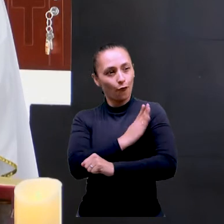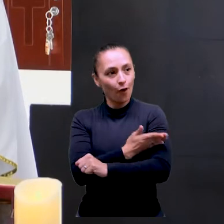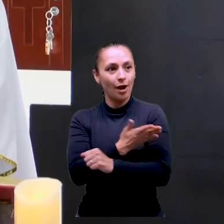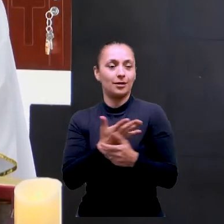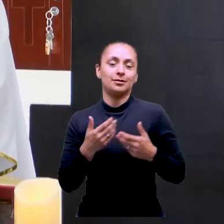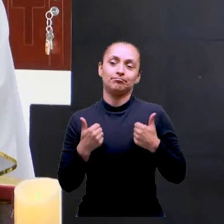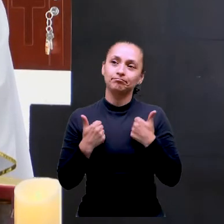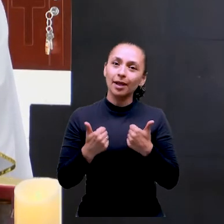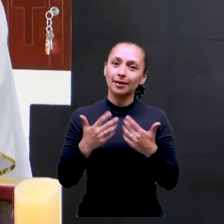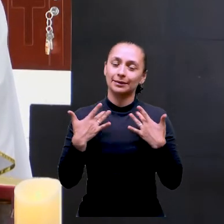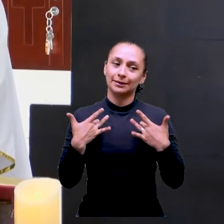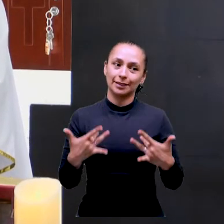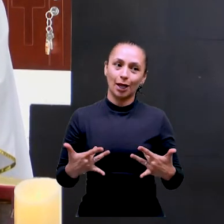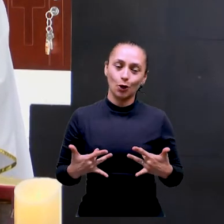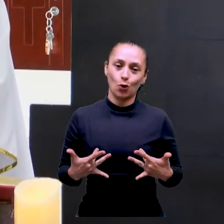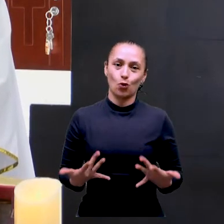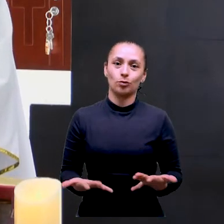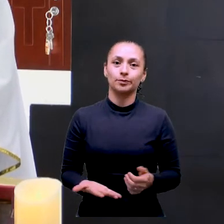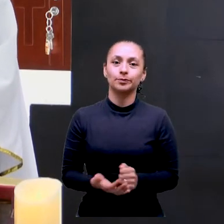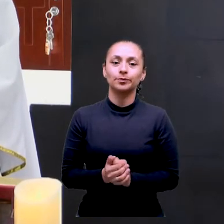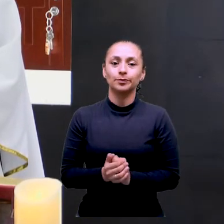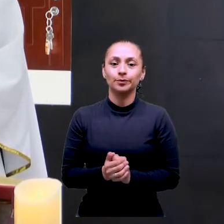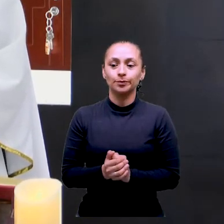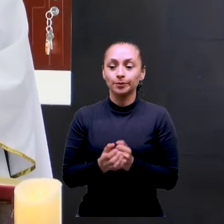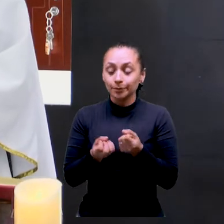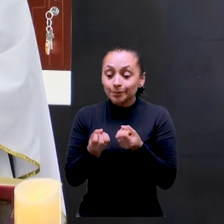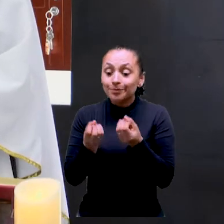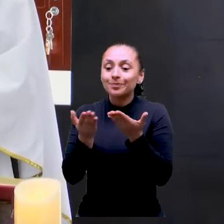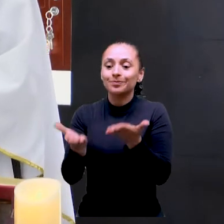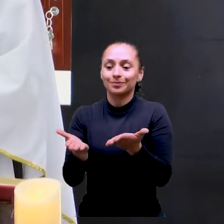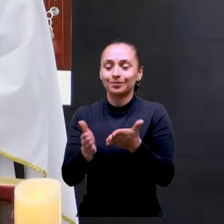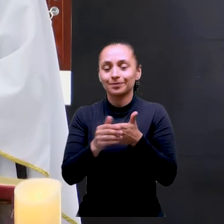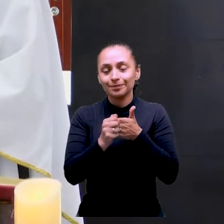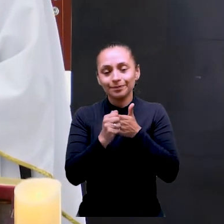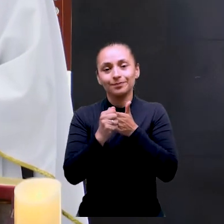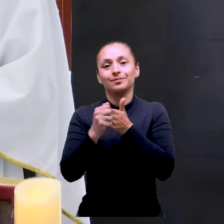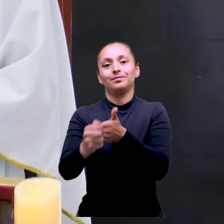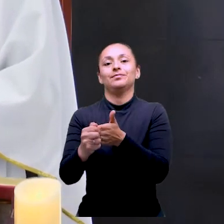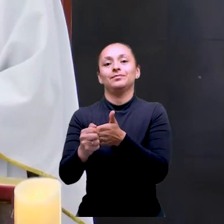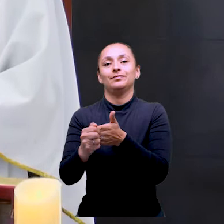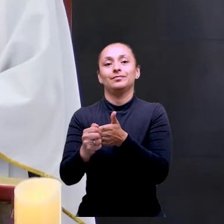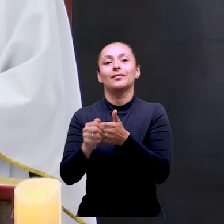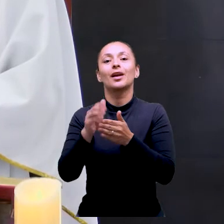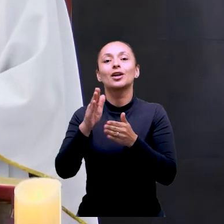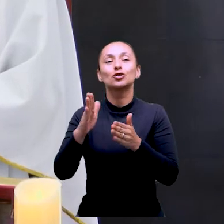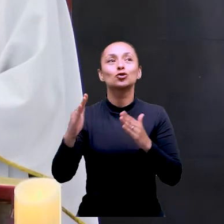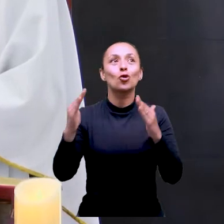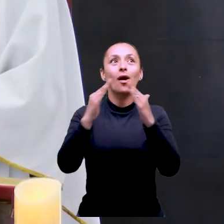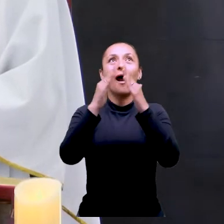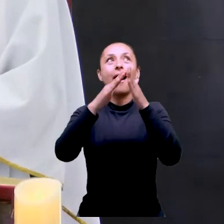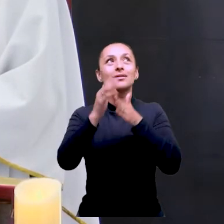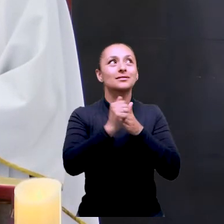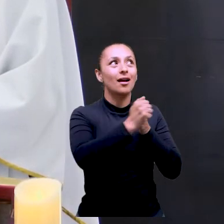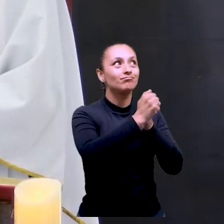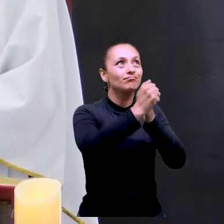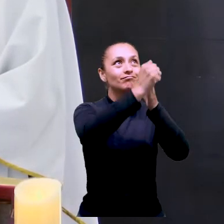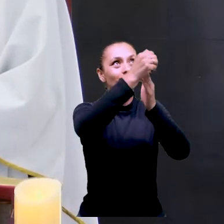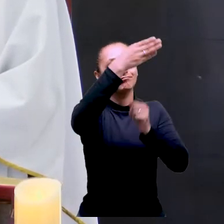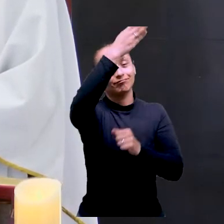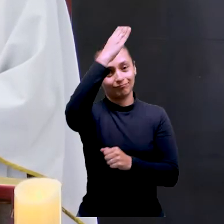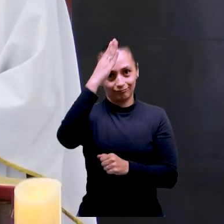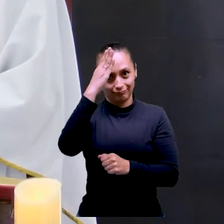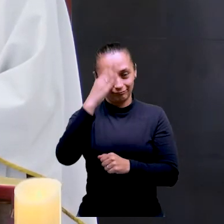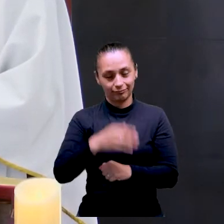fortalece en la salud que ilumina el camino hacia la casa del padre